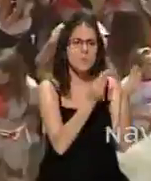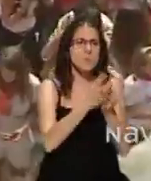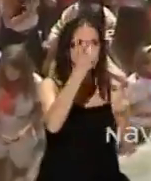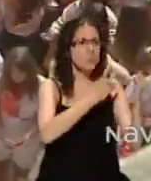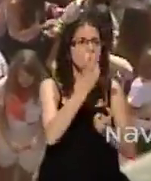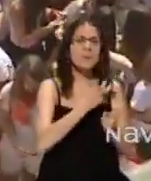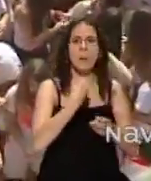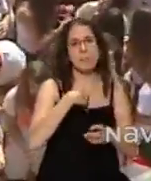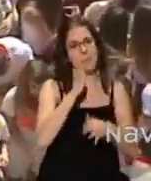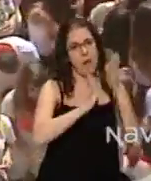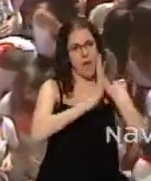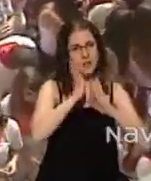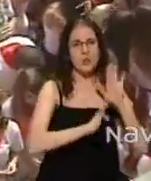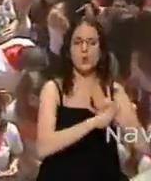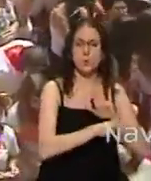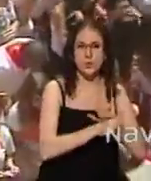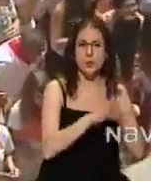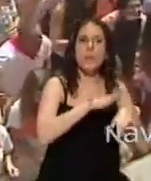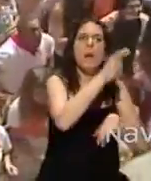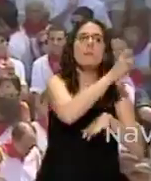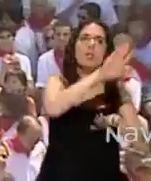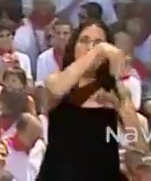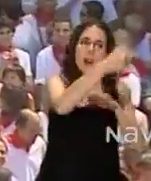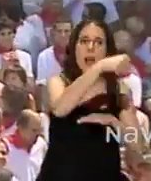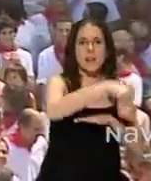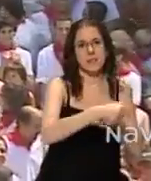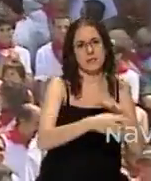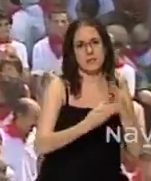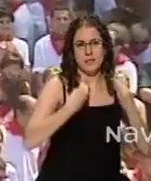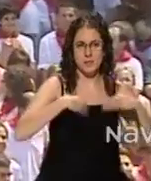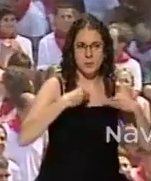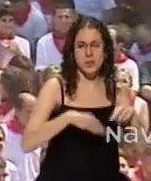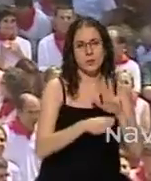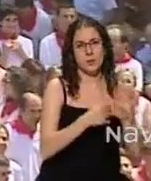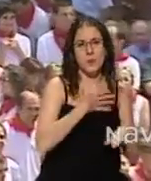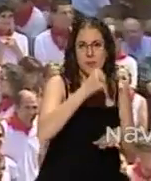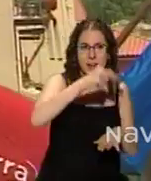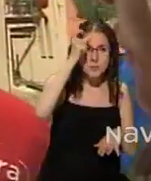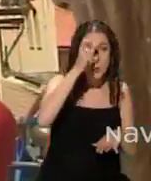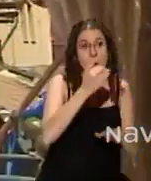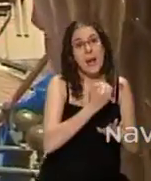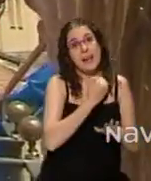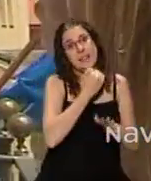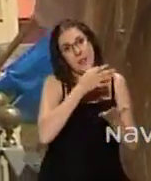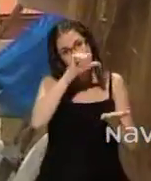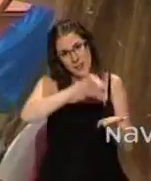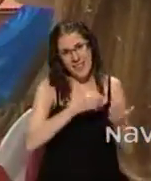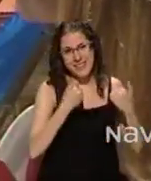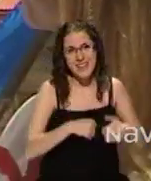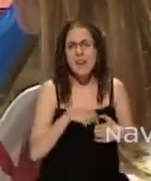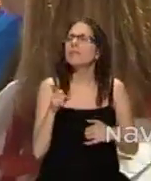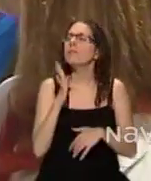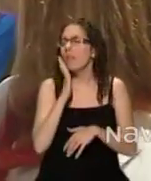gozando de nuestra hospitalidad y de los servicios tan buenos que tenemos en este pueblo, ciudad, hoy en día. ¿Ha podido dormir tranquilo?